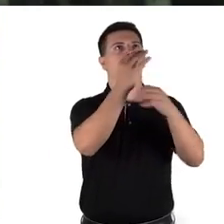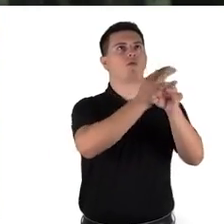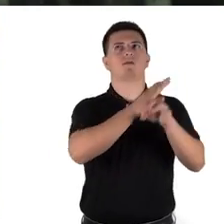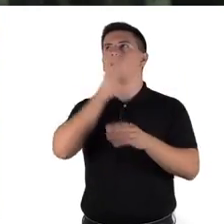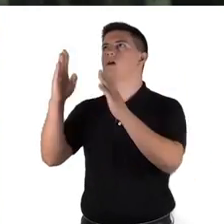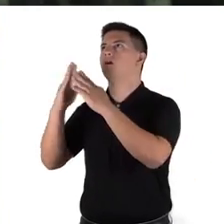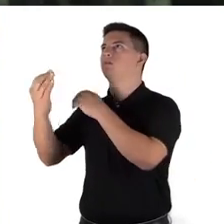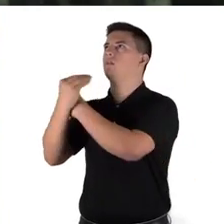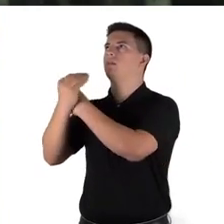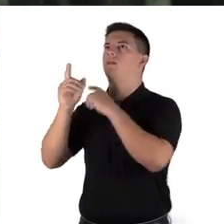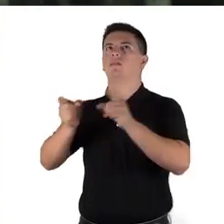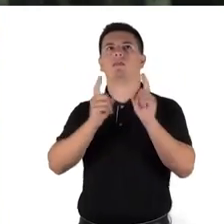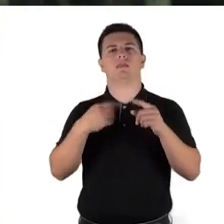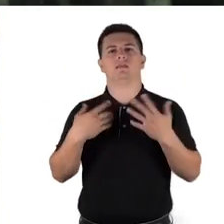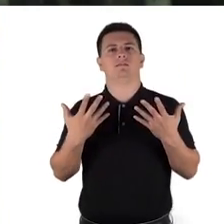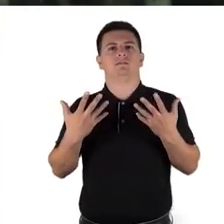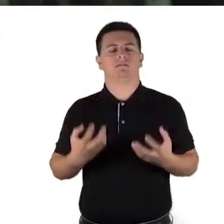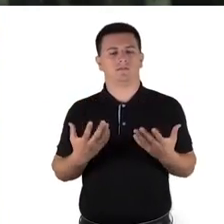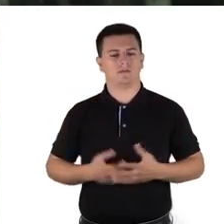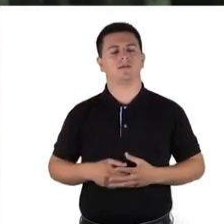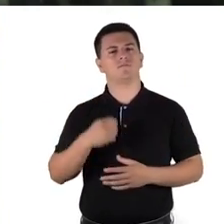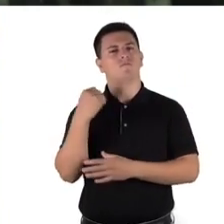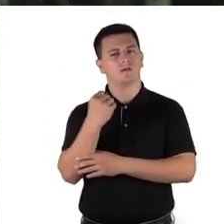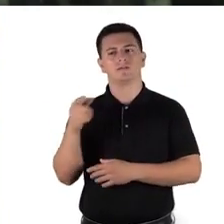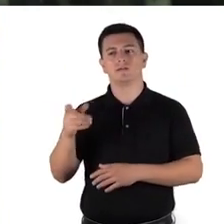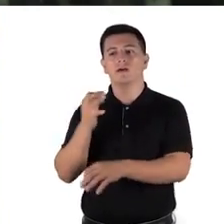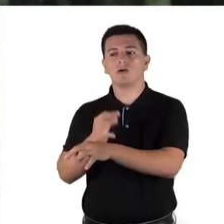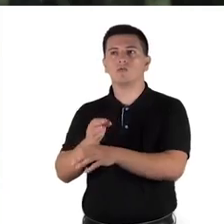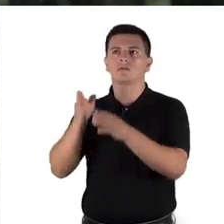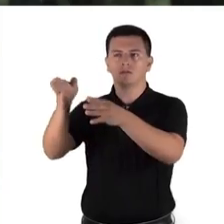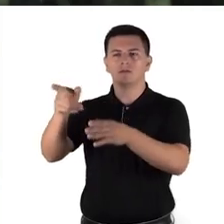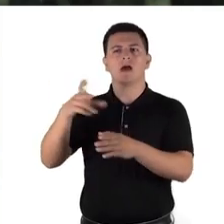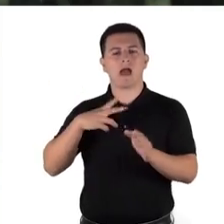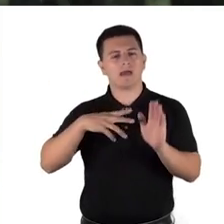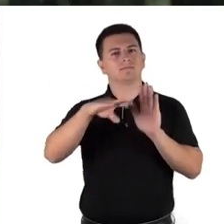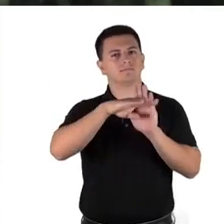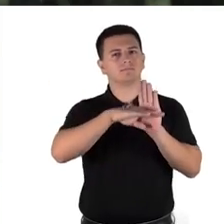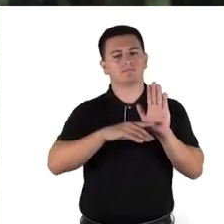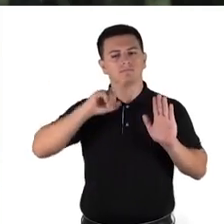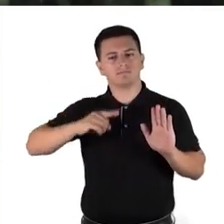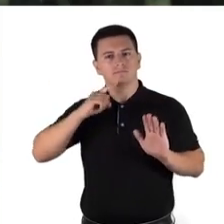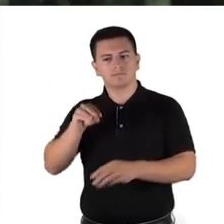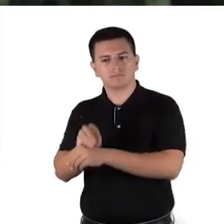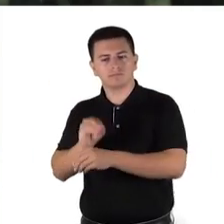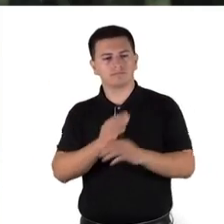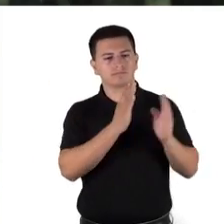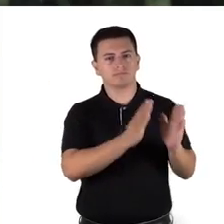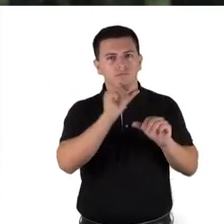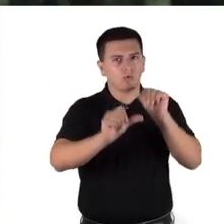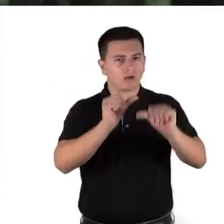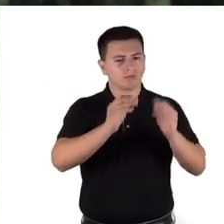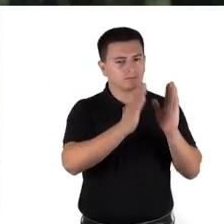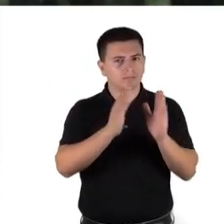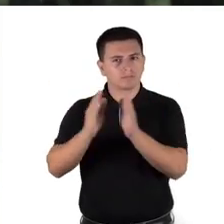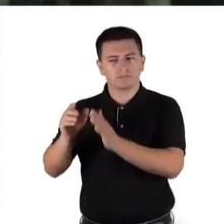sientan que estén en una escuela permanente. Exacto. Todo el tiempo, incluso en casa. Ahí como que es importante visibilizar que en la escuela tienen una metodología estricta